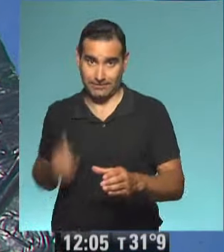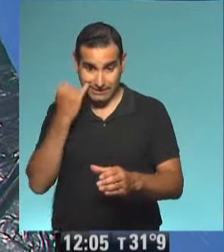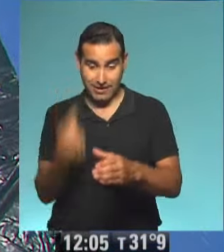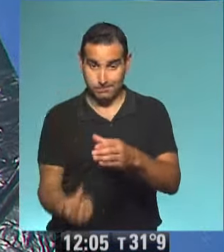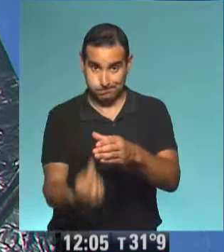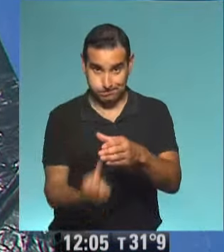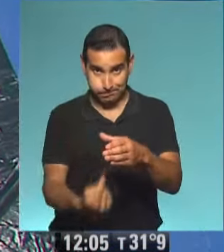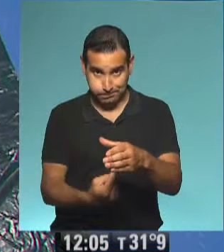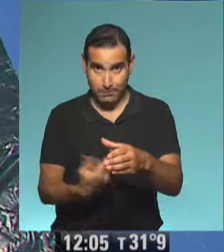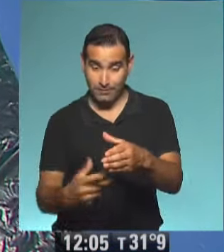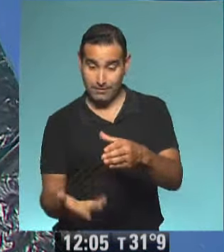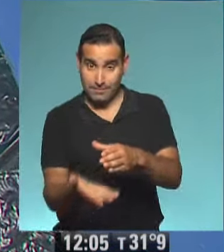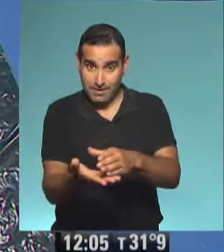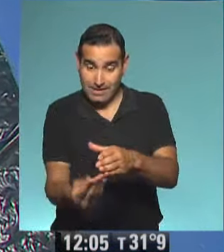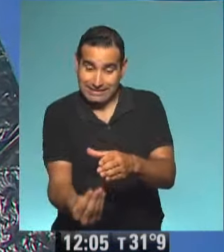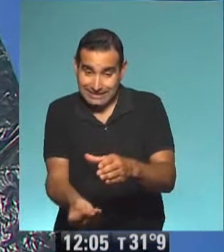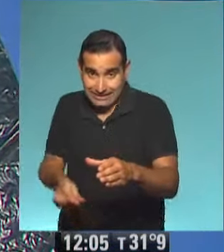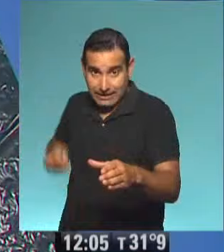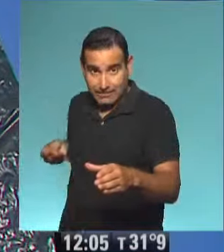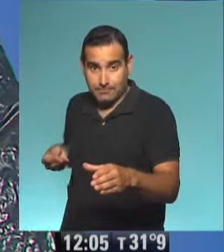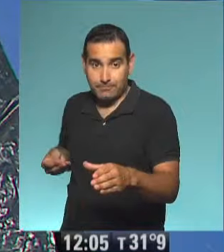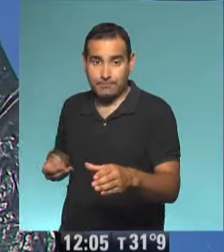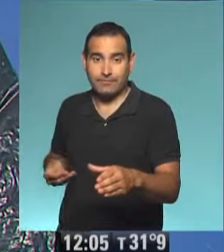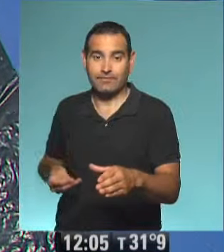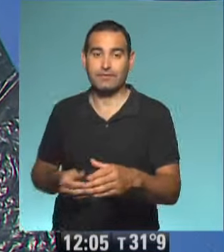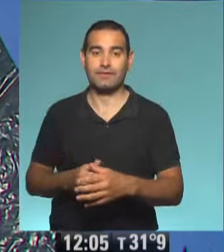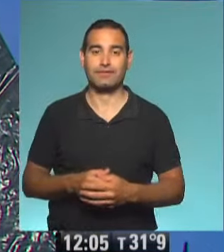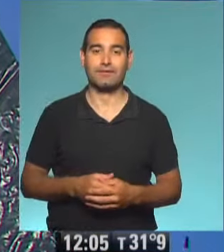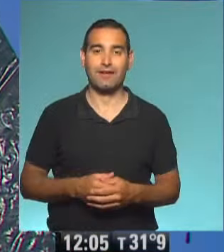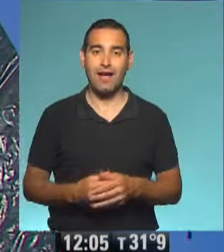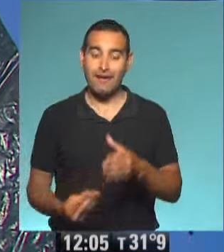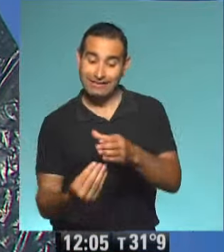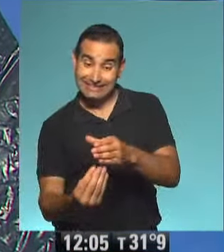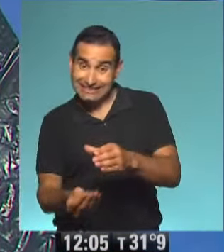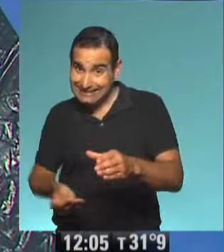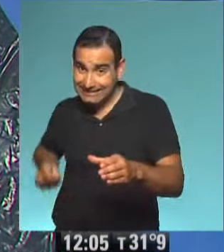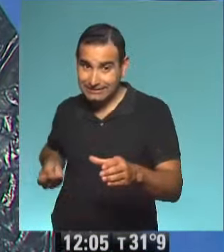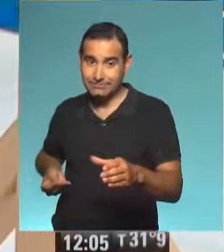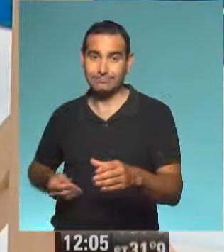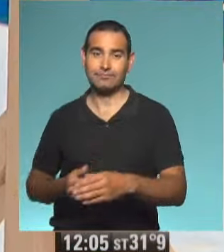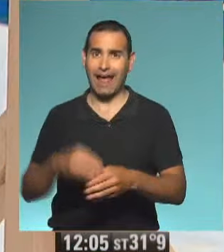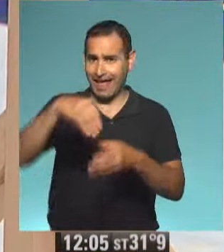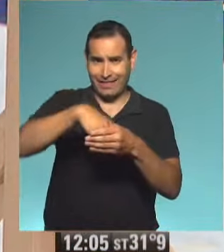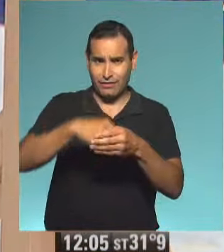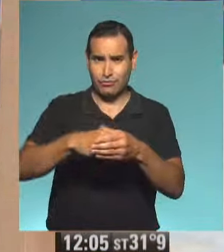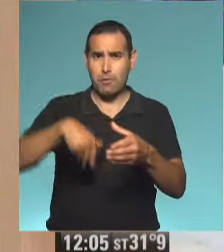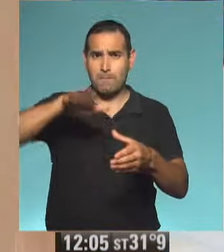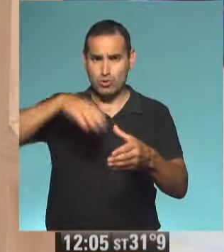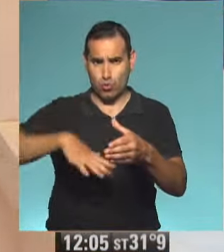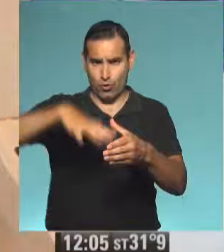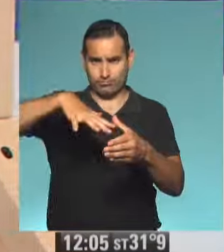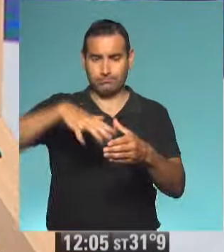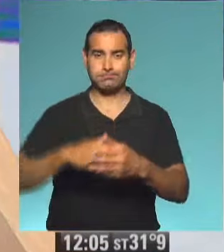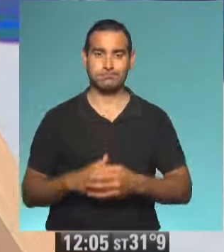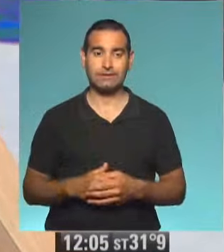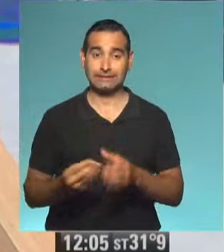Y con el movimiento vamos a pintar. Muy bien. ¿Sí? Abajo tiene cinta, por eso no cae la pintura. Adentro bien. Está lleno de pintura. ¿Lo sacamos? Lo sacamos,